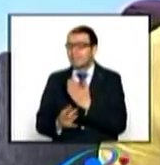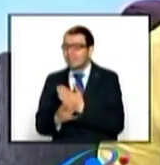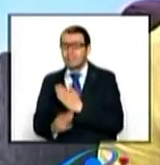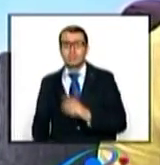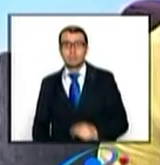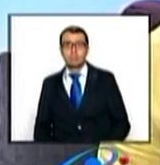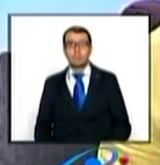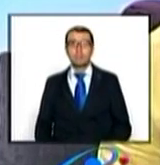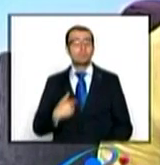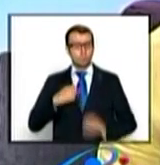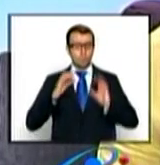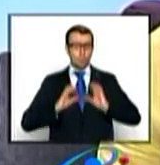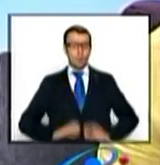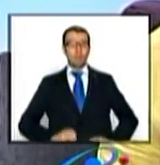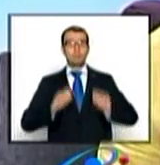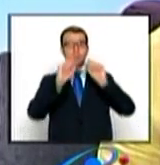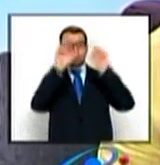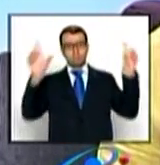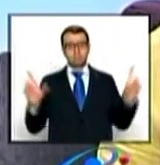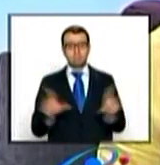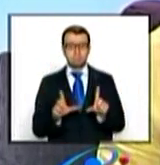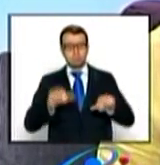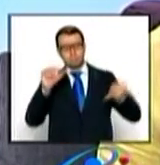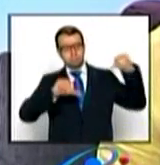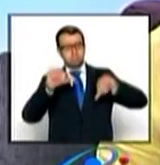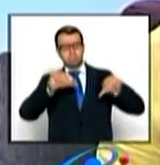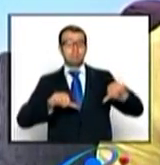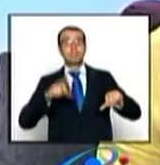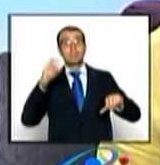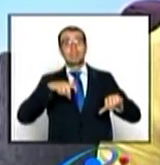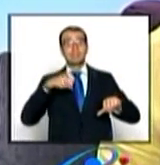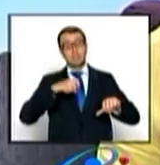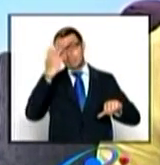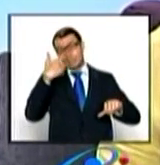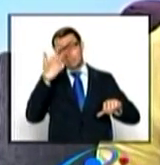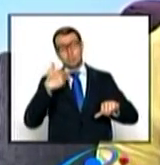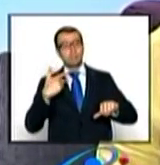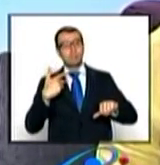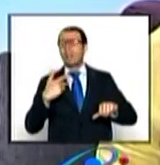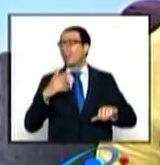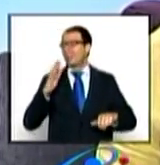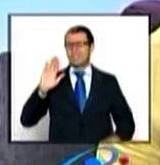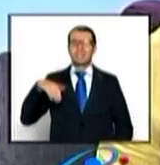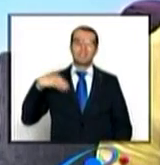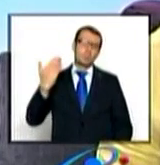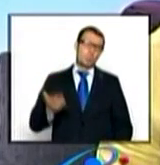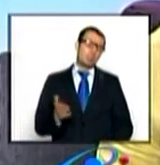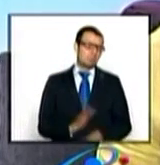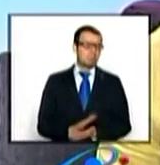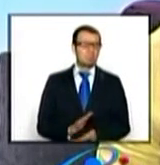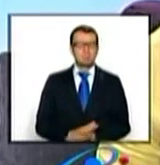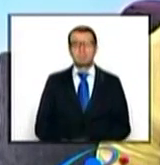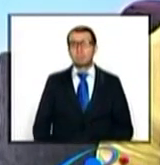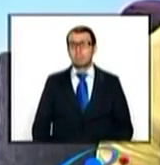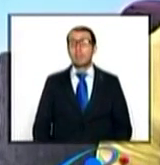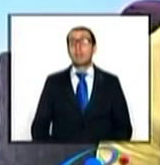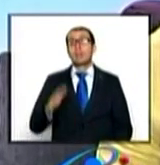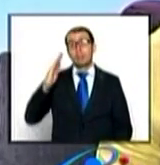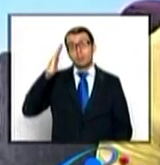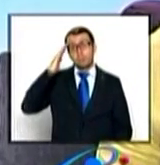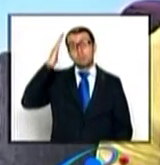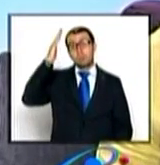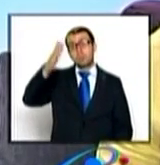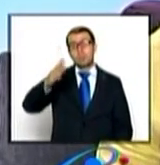pues después me lo hago. Y pasan muchos después, y el cuerpo después le pasa a